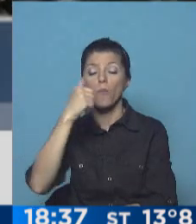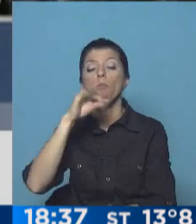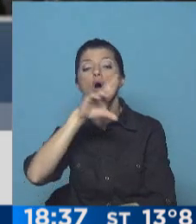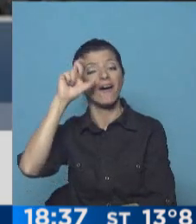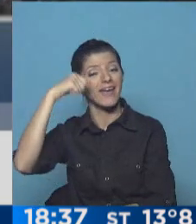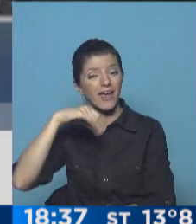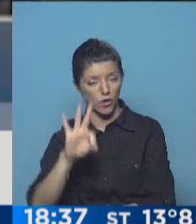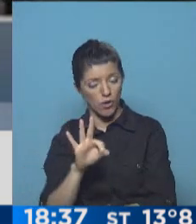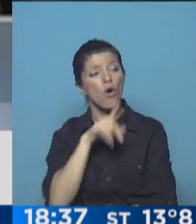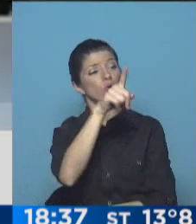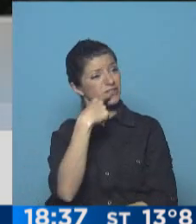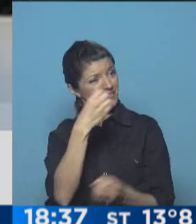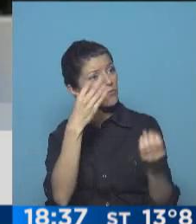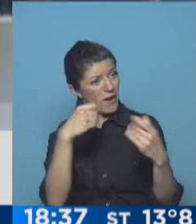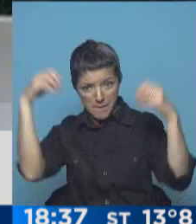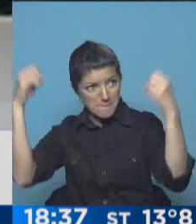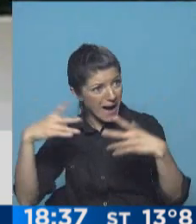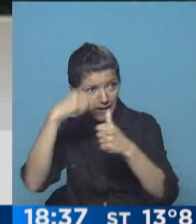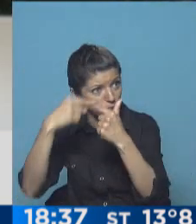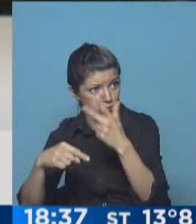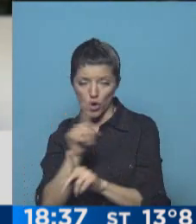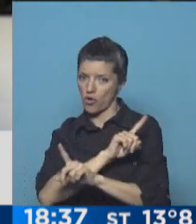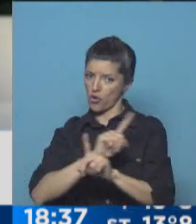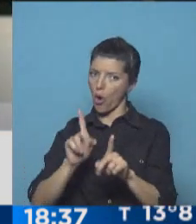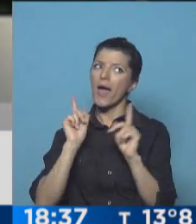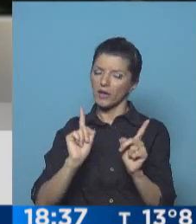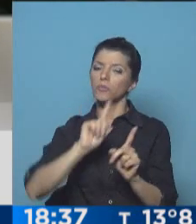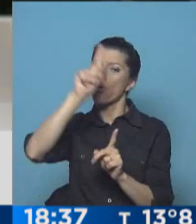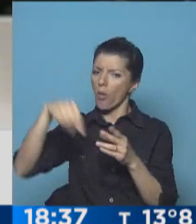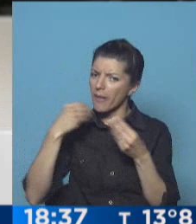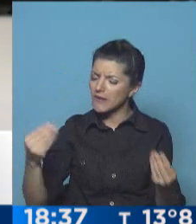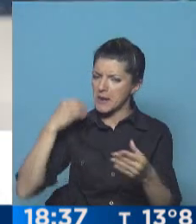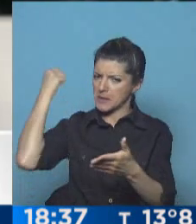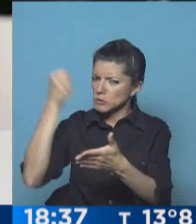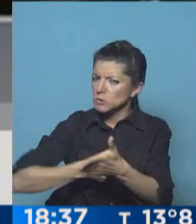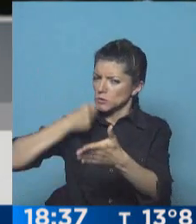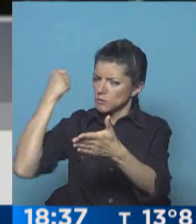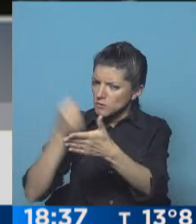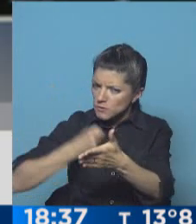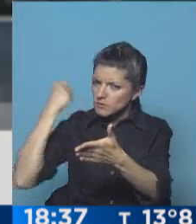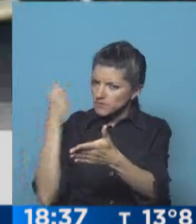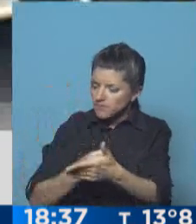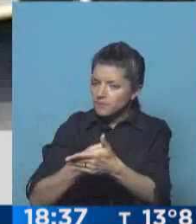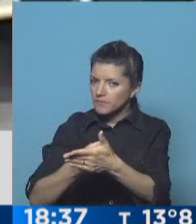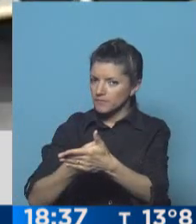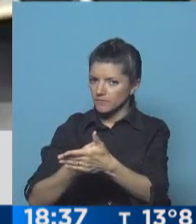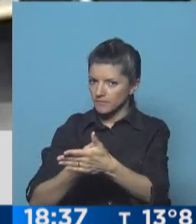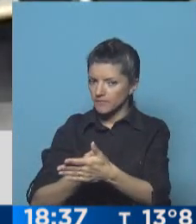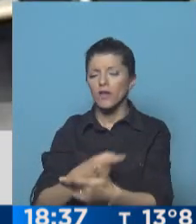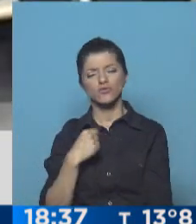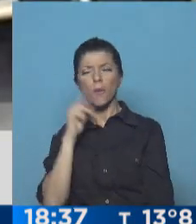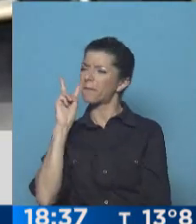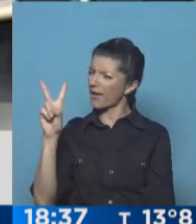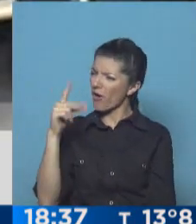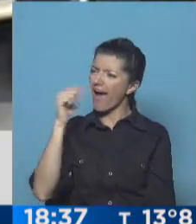fue magia. Eso fue producto del trabajo, del esfuerzo. ¿Quién pensaría, la veo Alicia